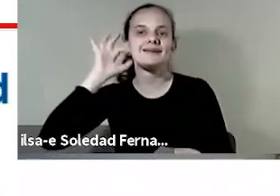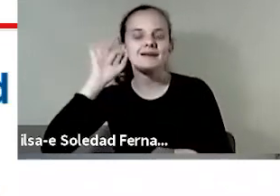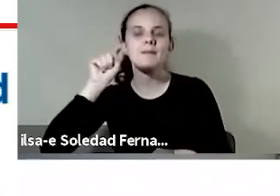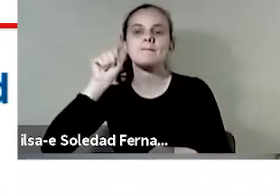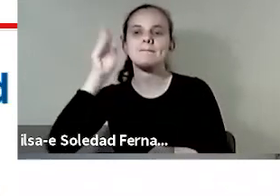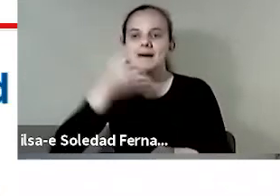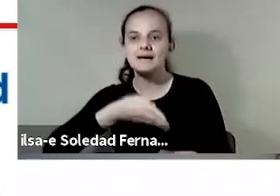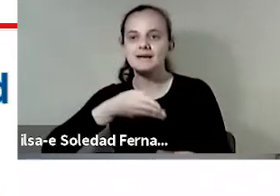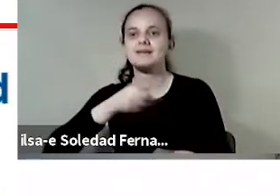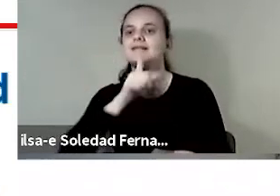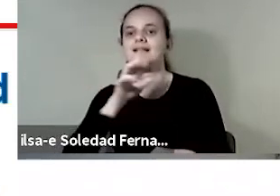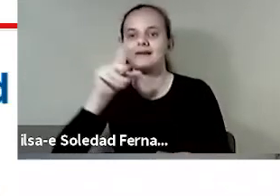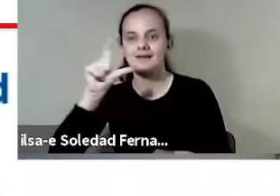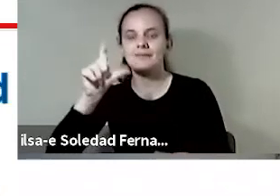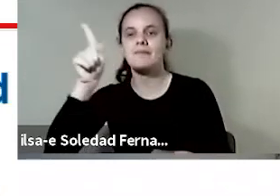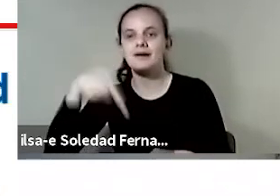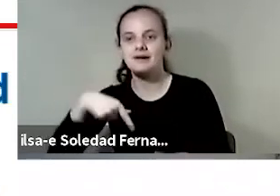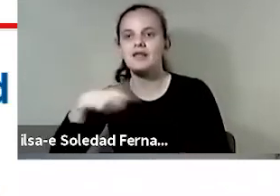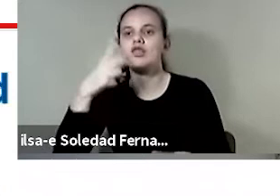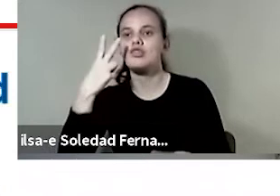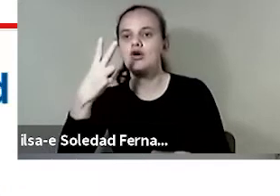W3C. Es